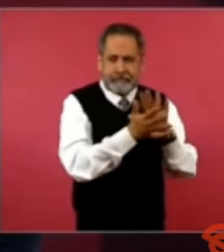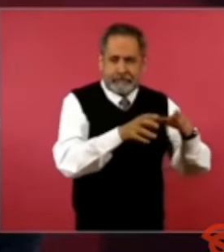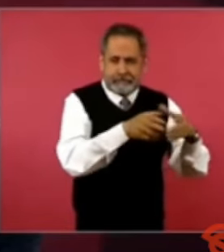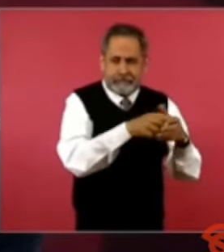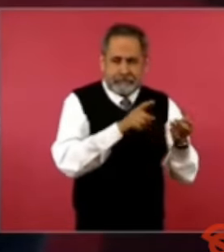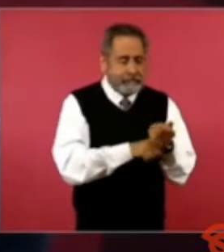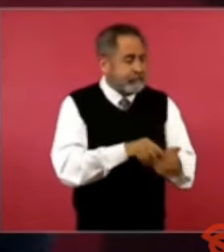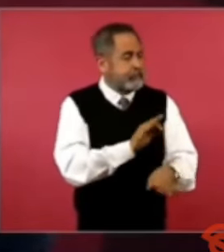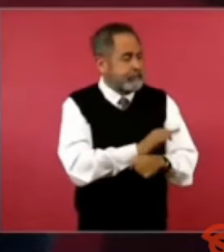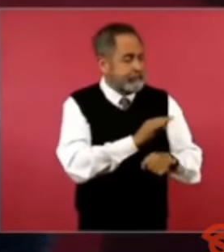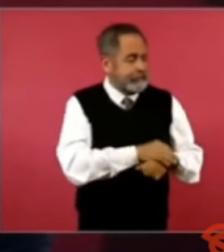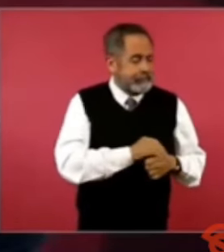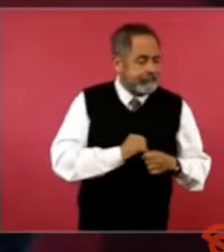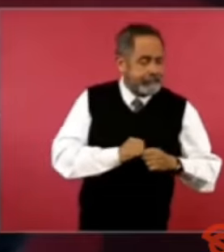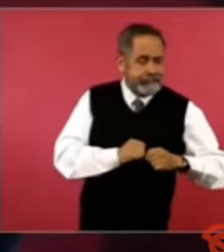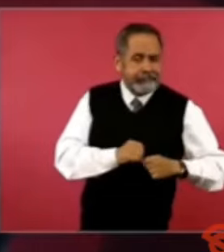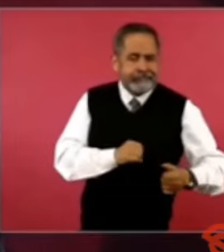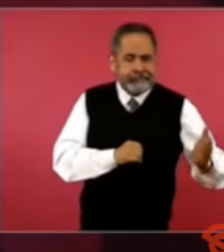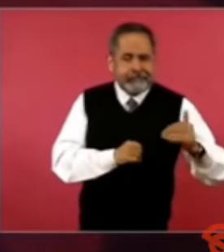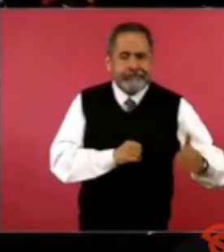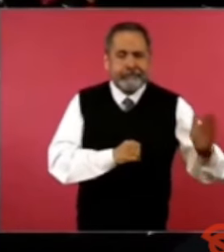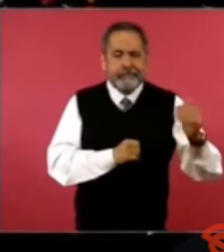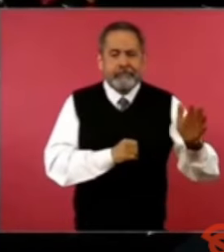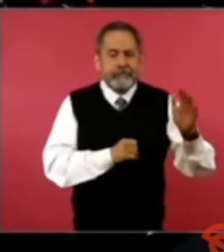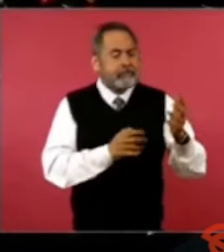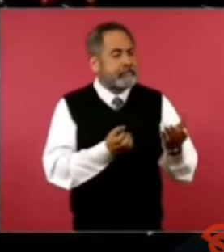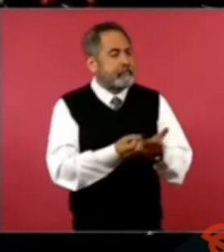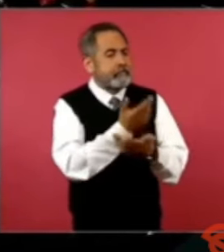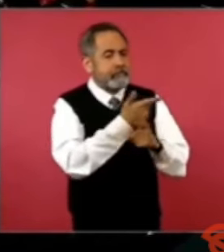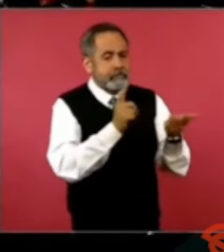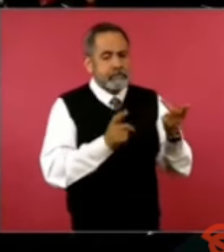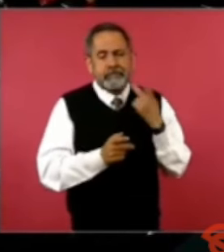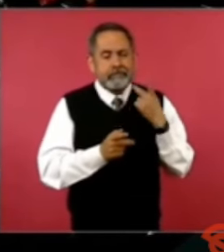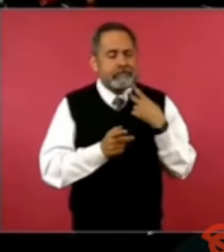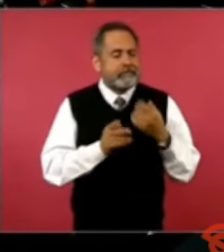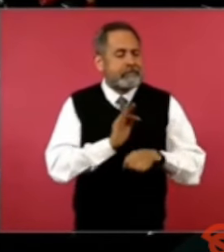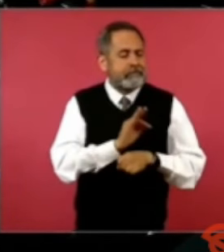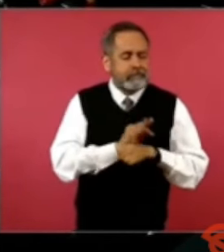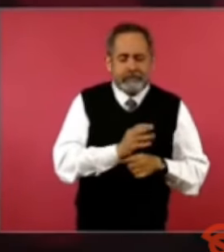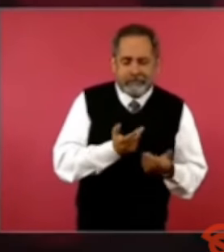crimen organizado y a delincuentes de cuello